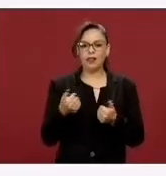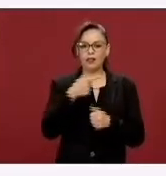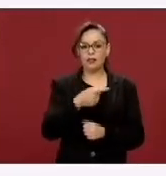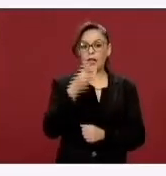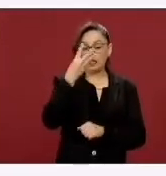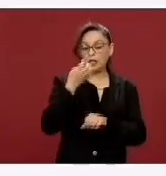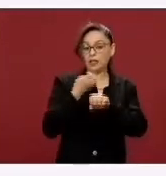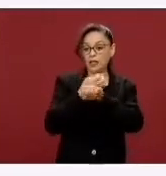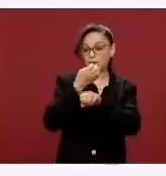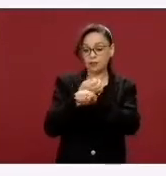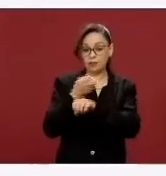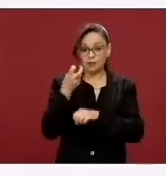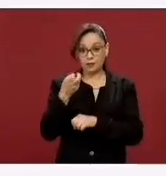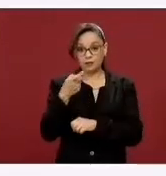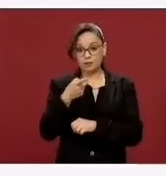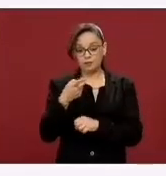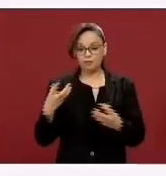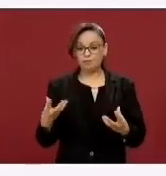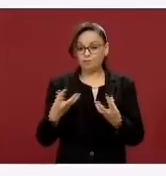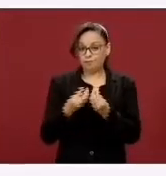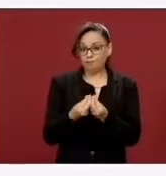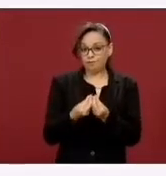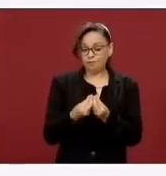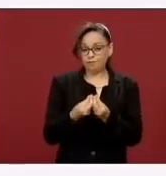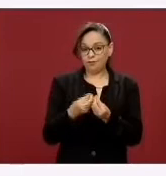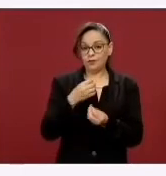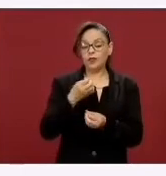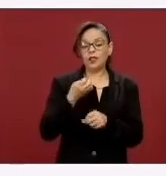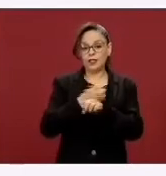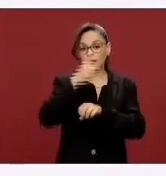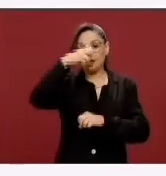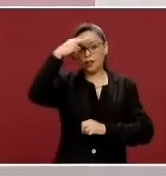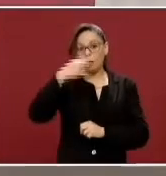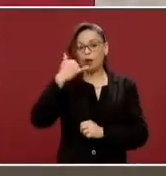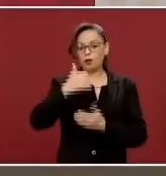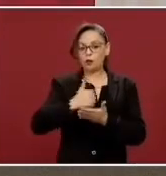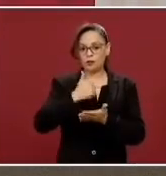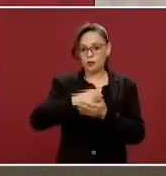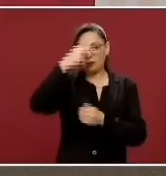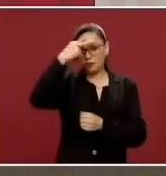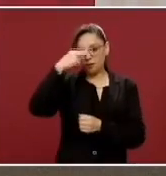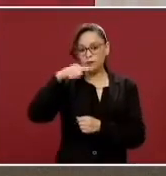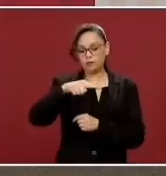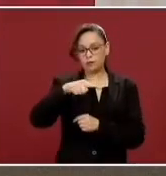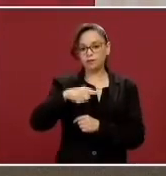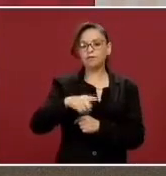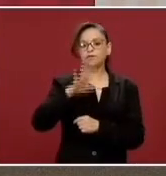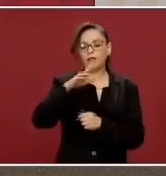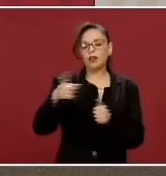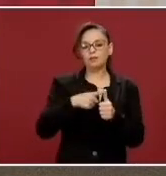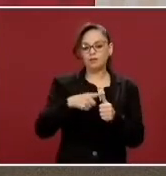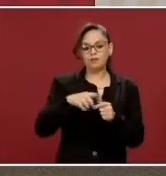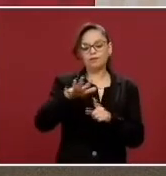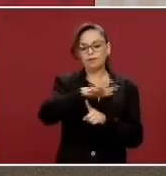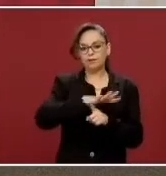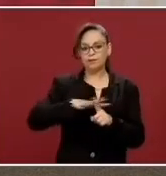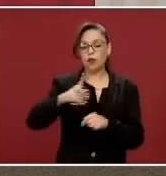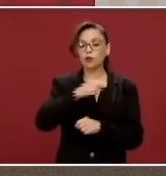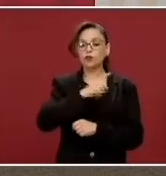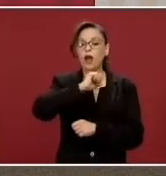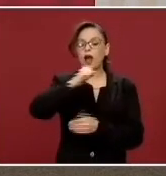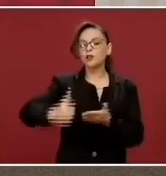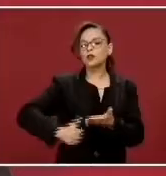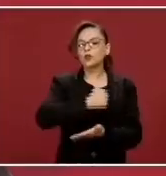considerando conjuntamente el Estado de México y la Ciudad de México como una primera zona, es solamente en la zona metropolitana. En la